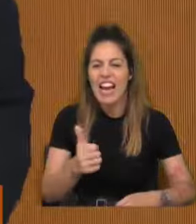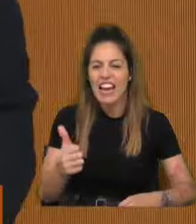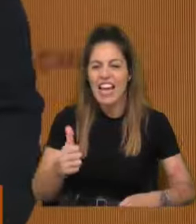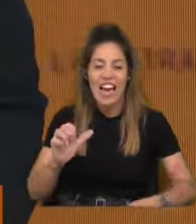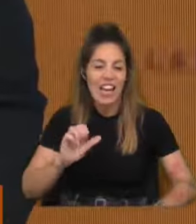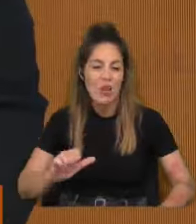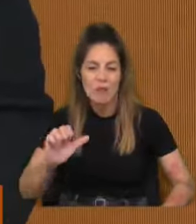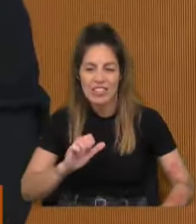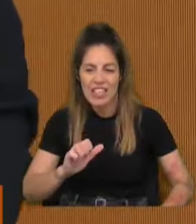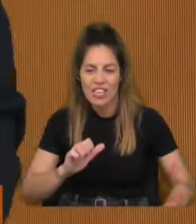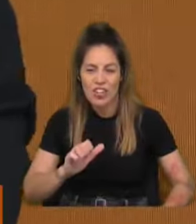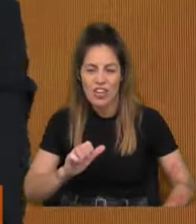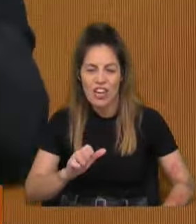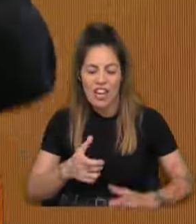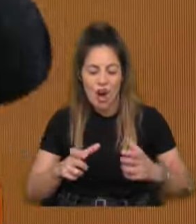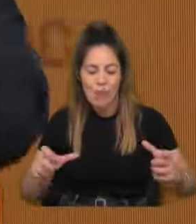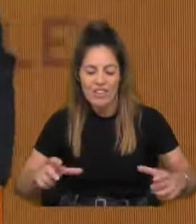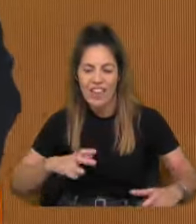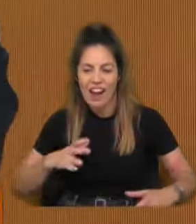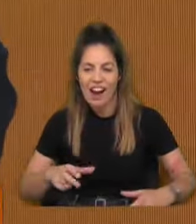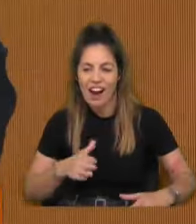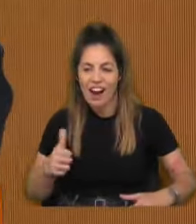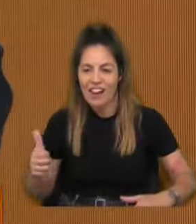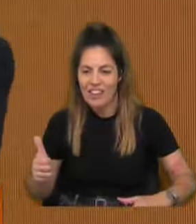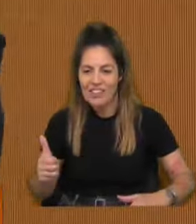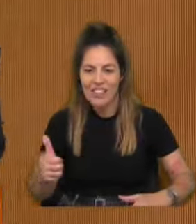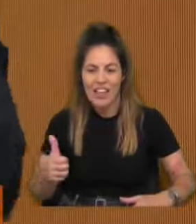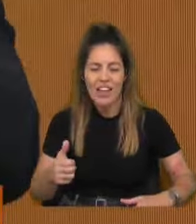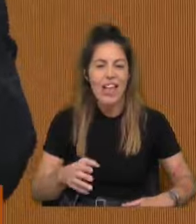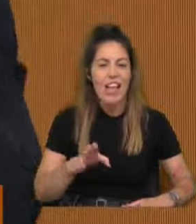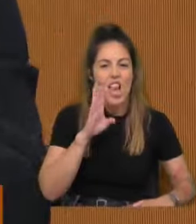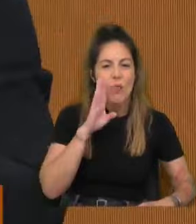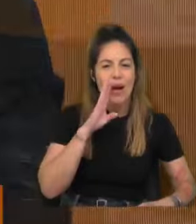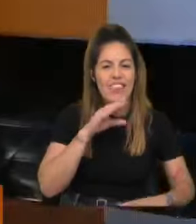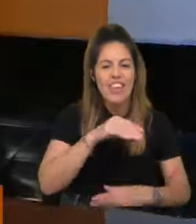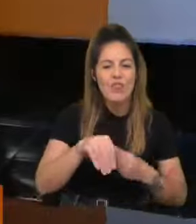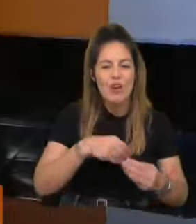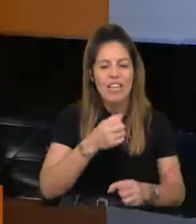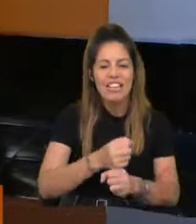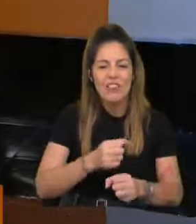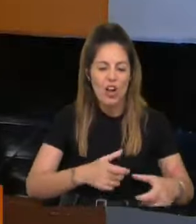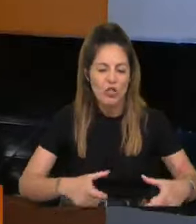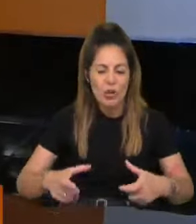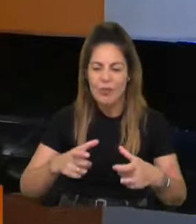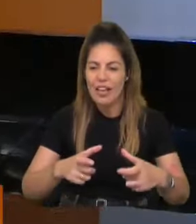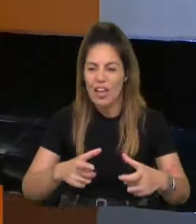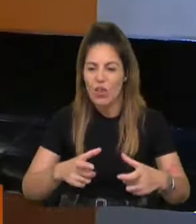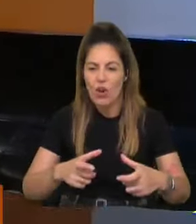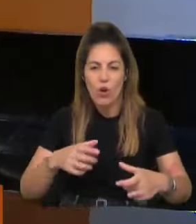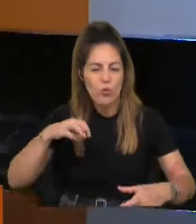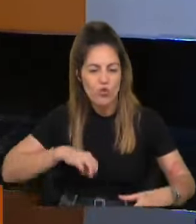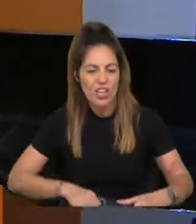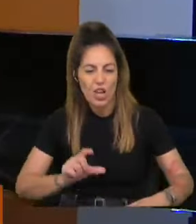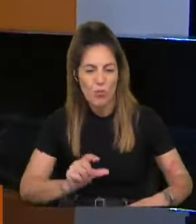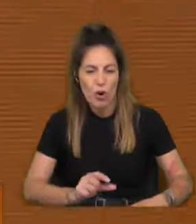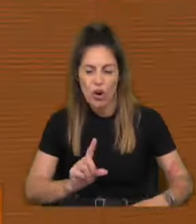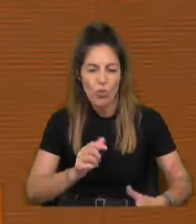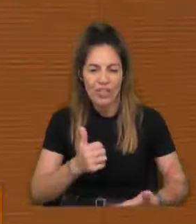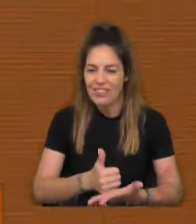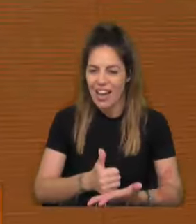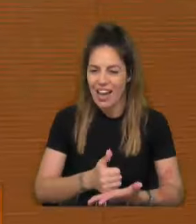pagar un impuesto por eso la madre de familia que estaba trabajando en un supermercado y que con eso sostenía su hogar con un salario muy magro Además ya no está más un